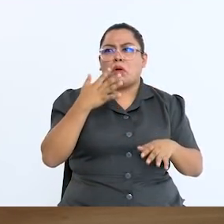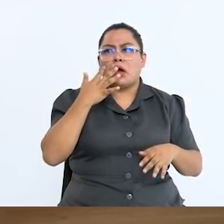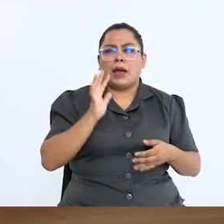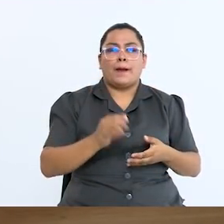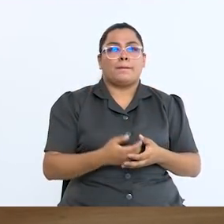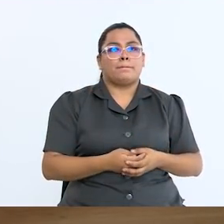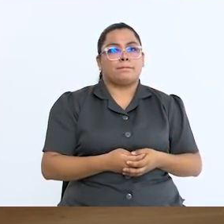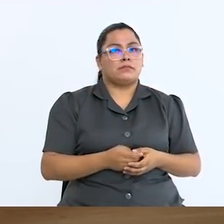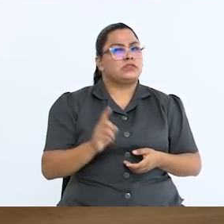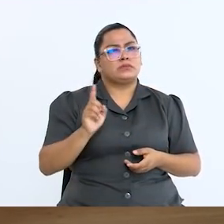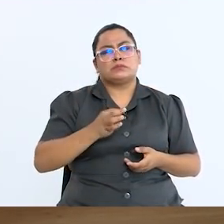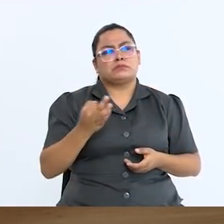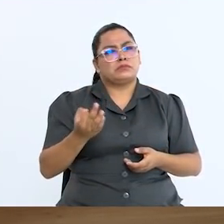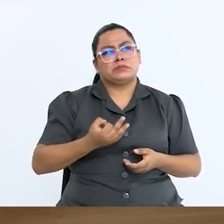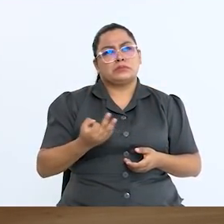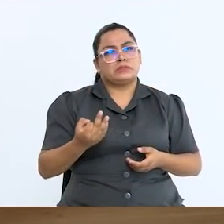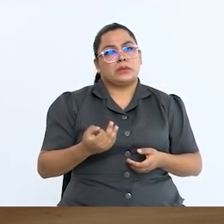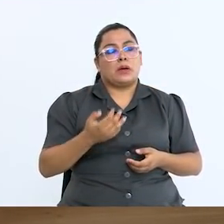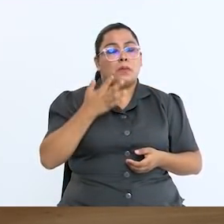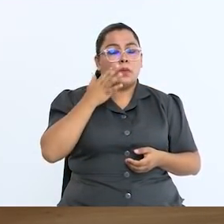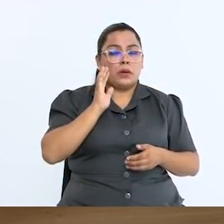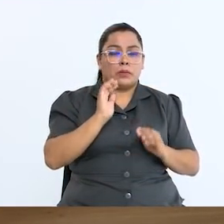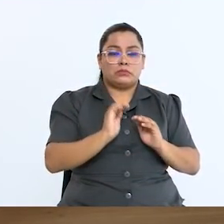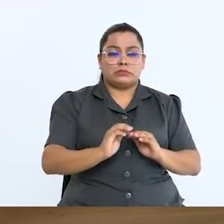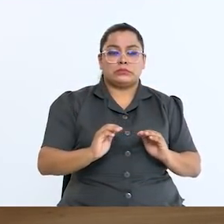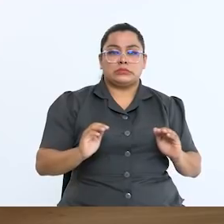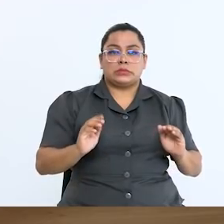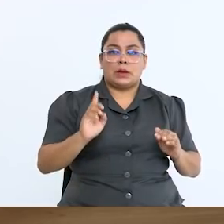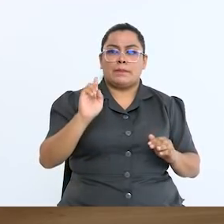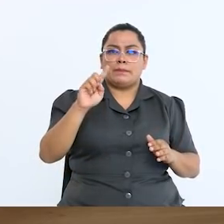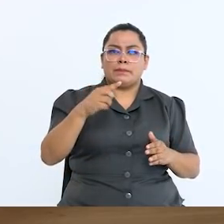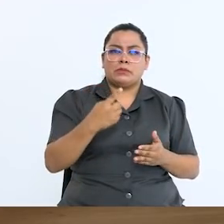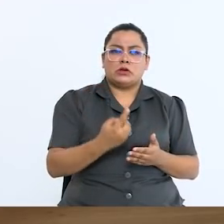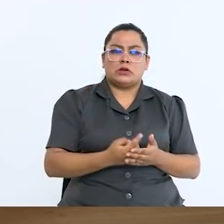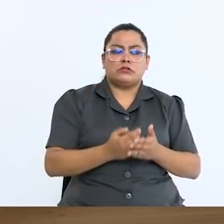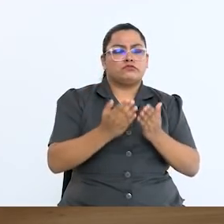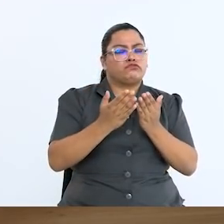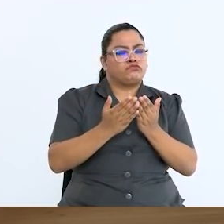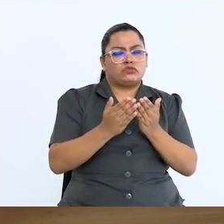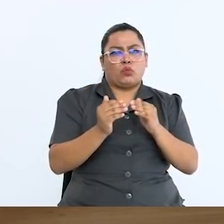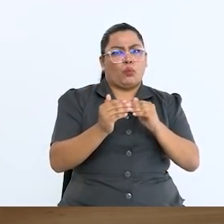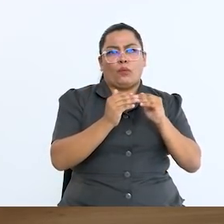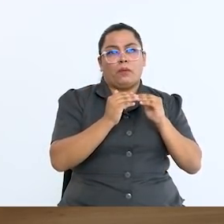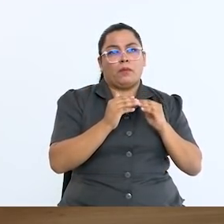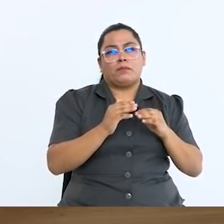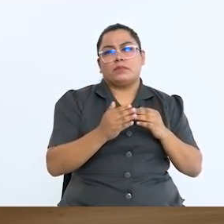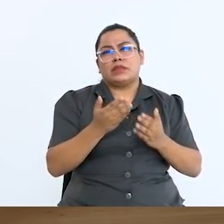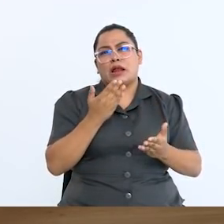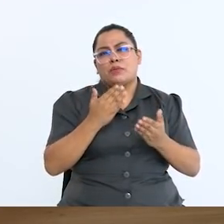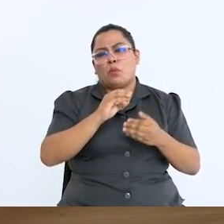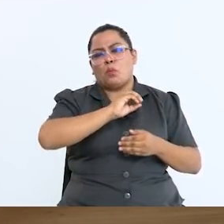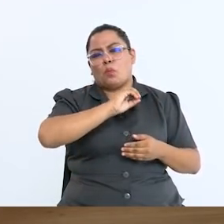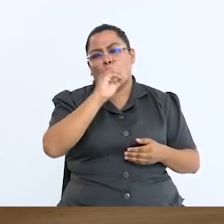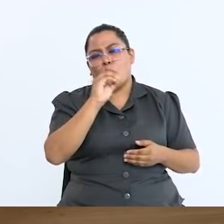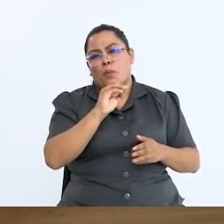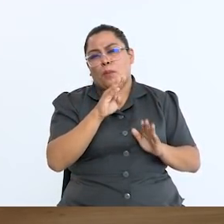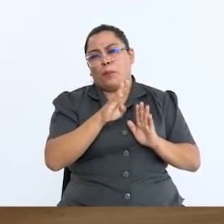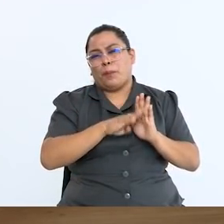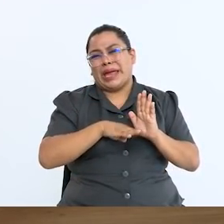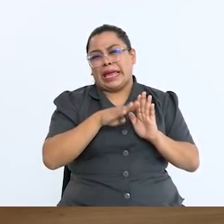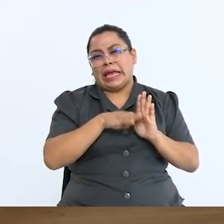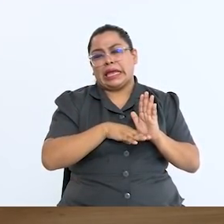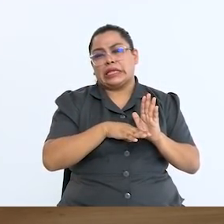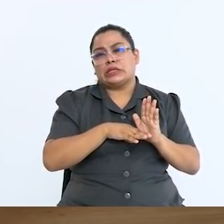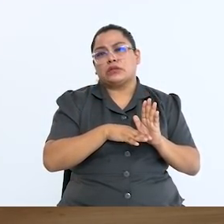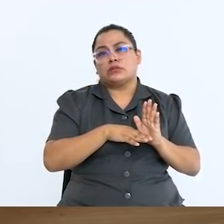por ejemplo? No necesariamente, cuando los niños llegan al primer grado van a estar leyendo todos. Quizás un porcentaje pequeño de